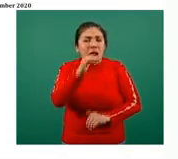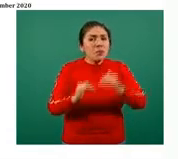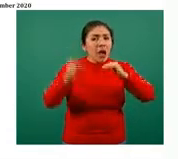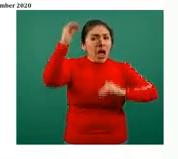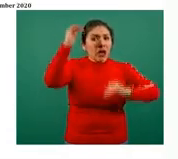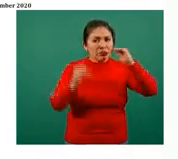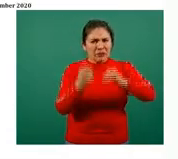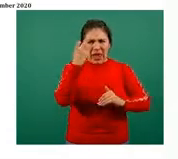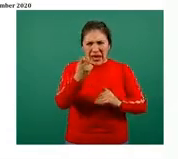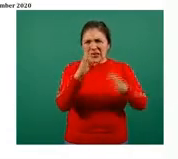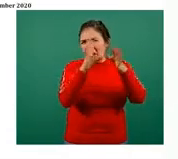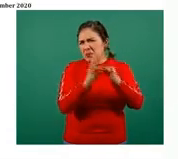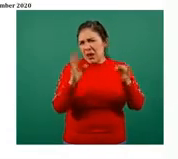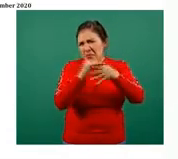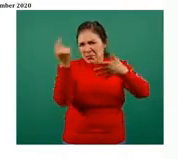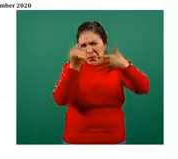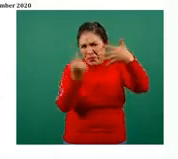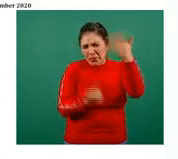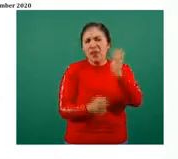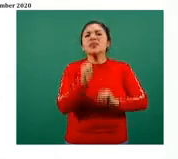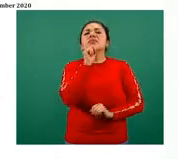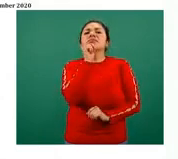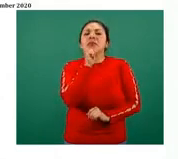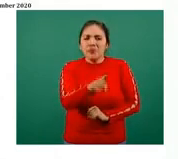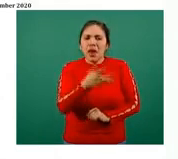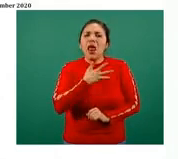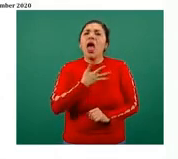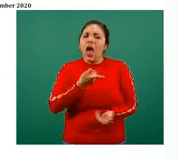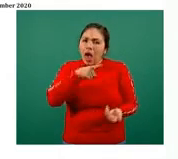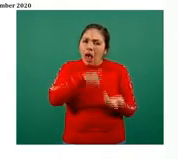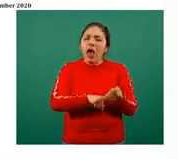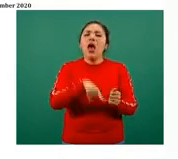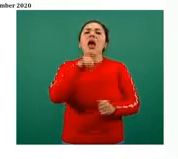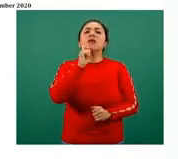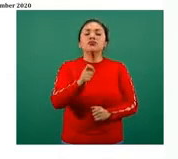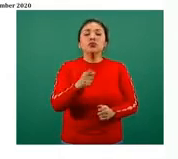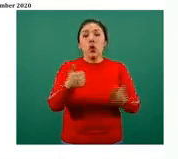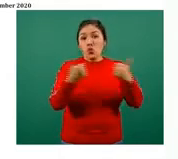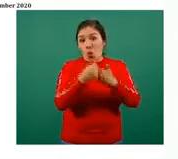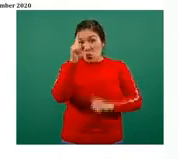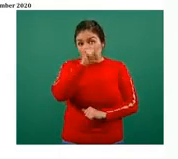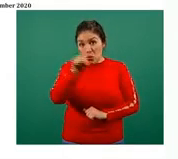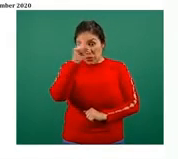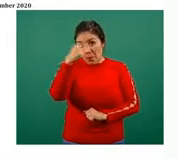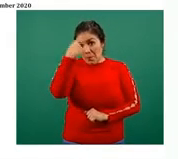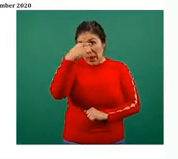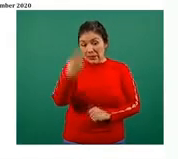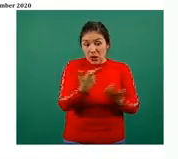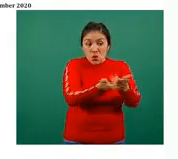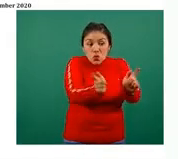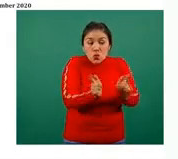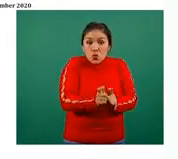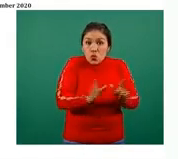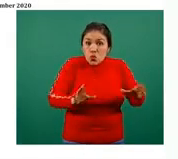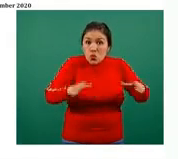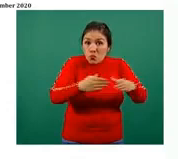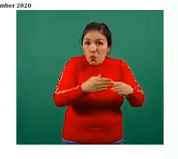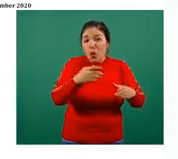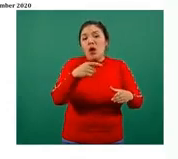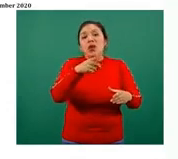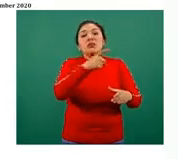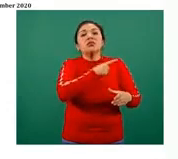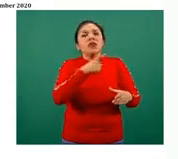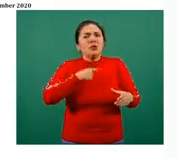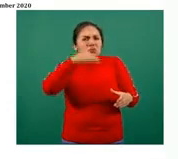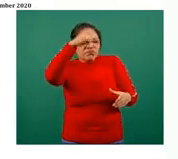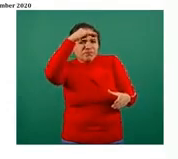la descripción también se incluye la recomendación de que el comité considera